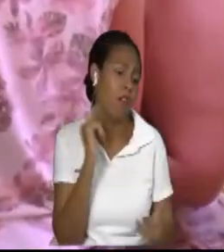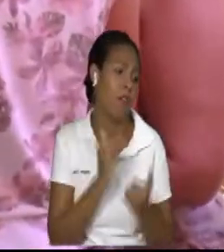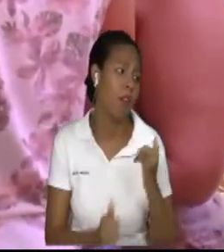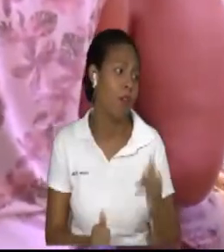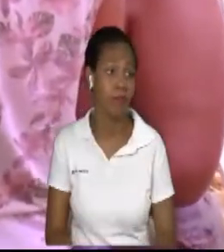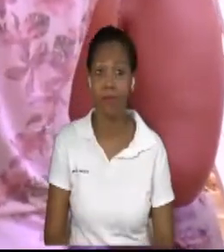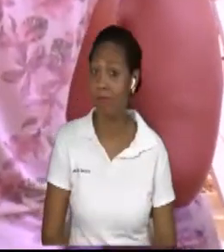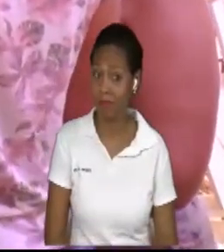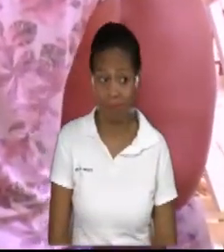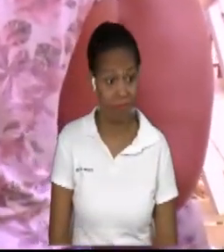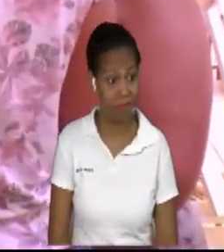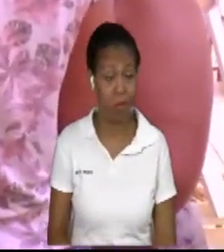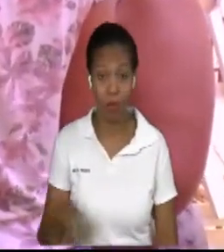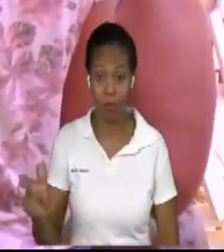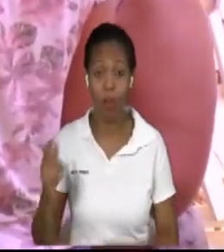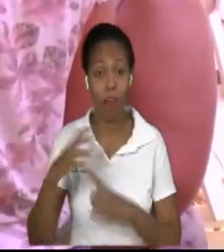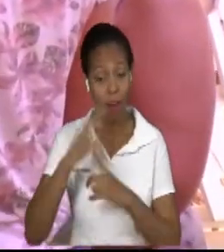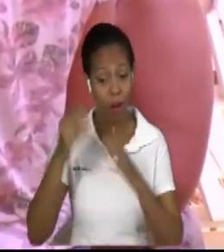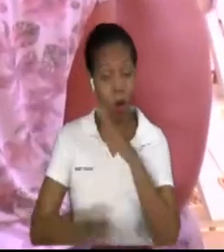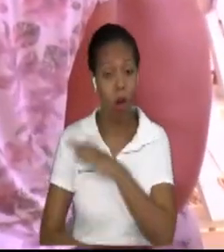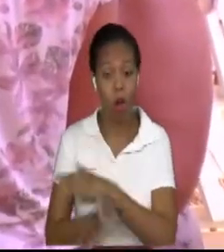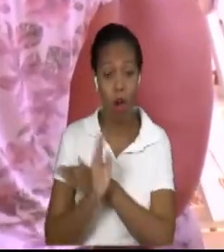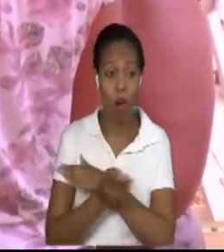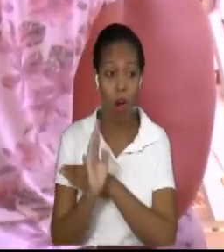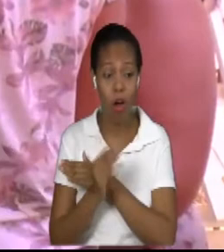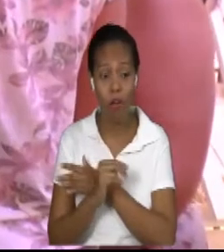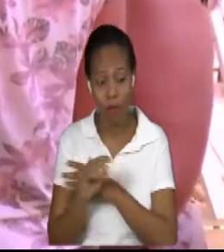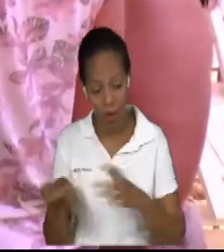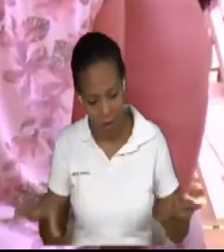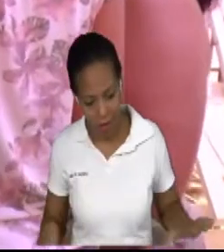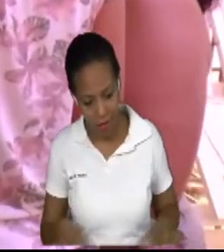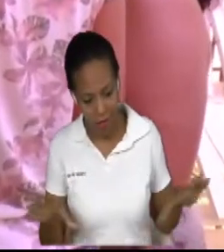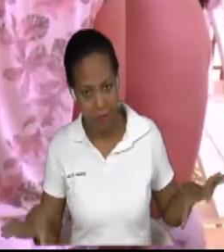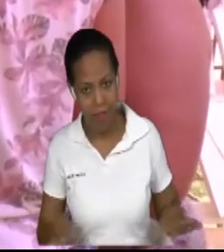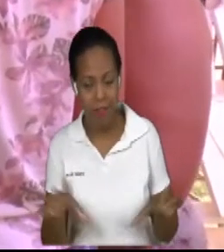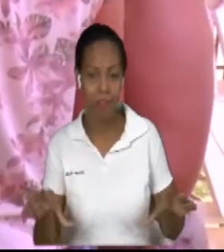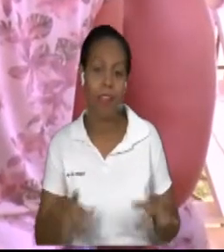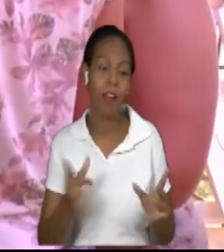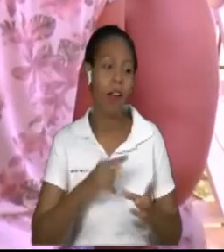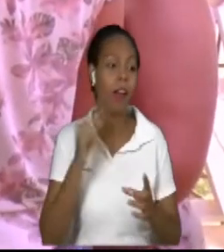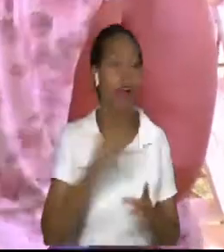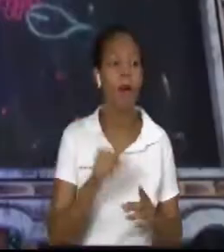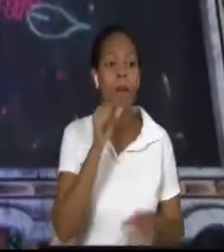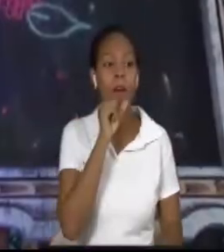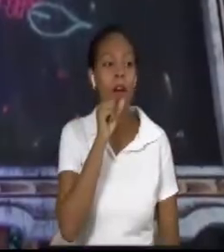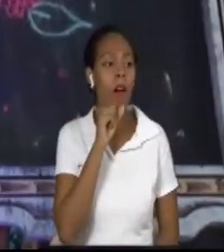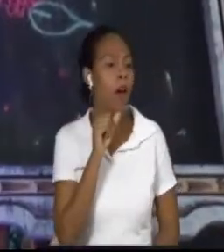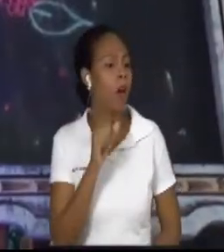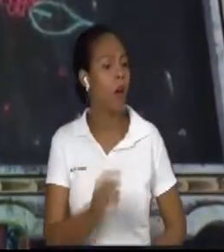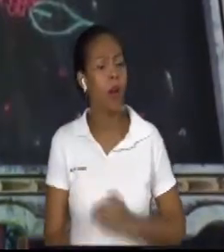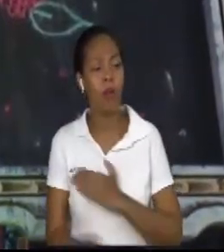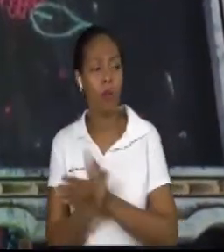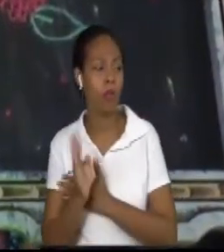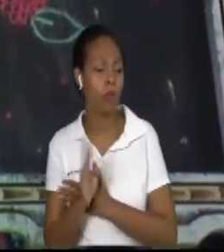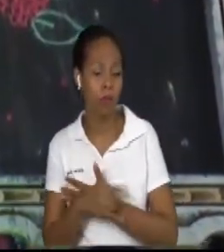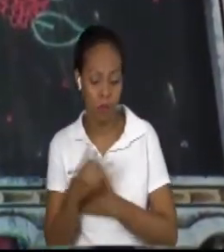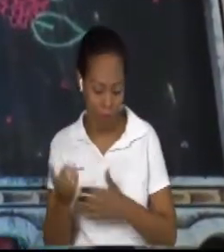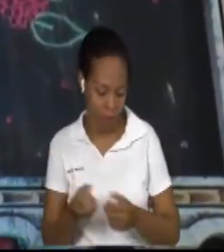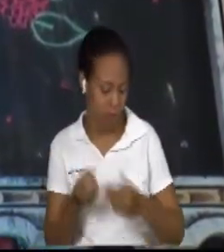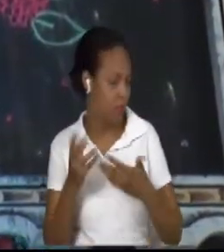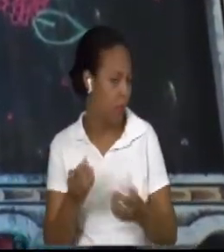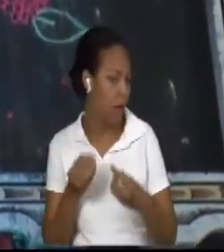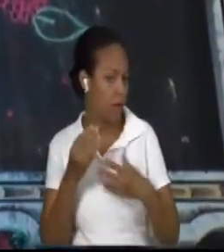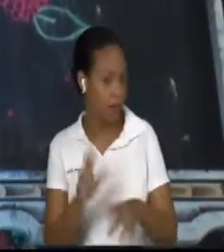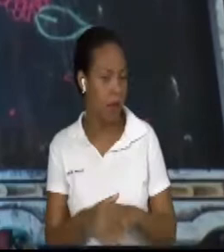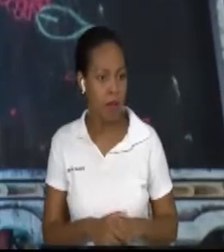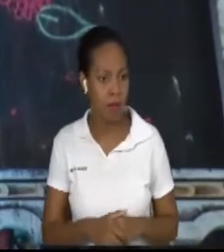con sus descuentos, ellos siguen ofreciéndole a toda Barranca Bermeja lo que tienen para poderle ofrecer a